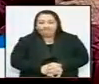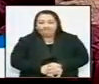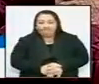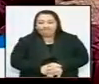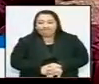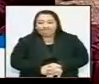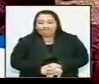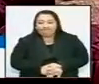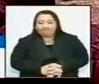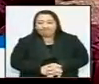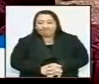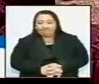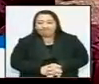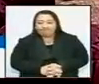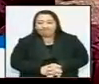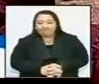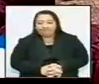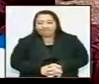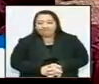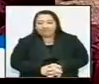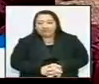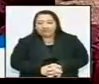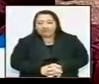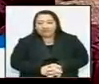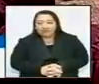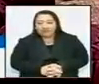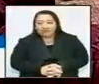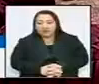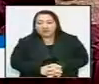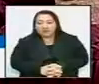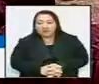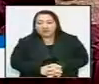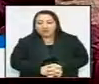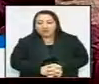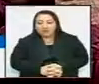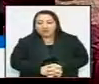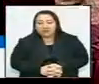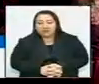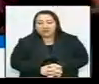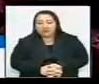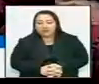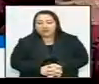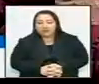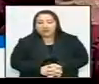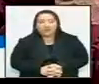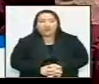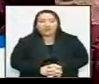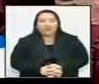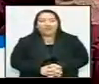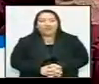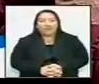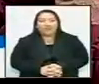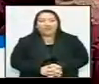No está el congresista Domínguez, congresista López. Ah, no, congresista López, ahí está, congresista Domínguez.